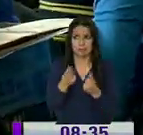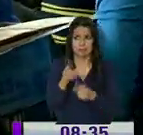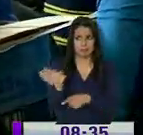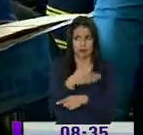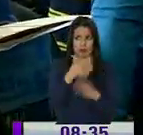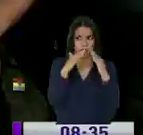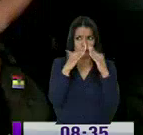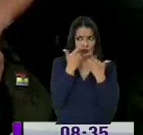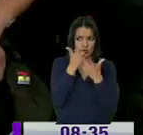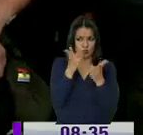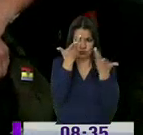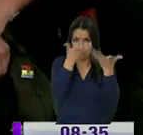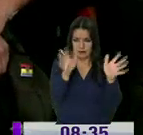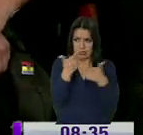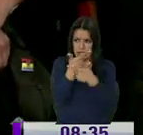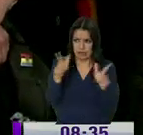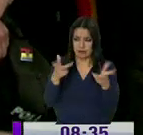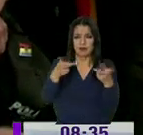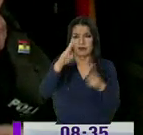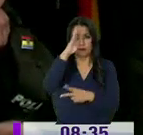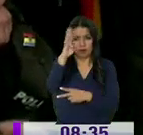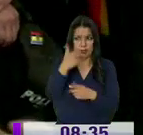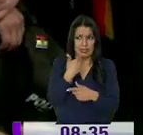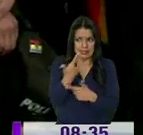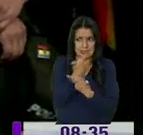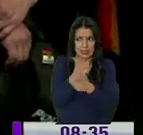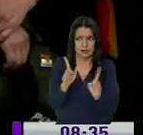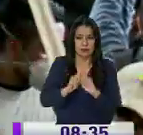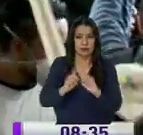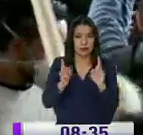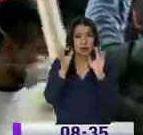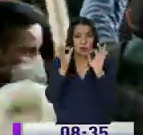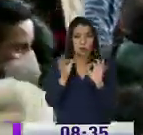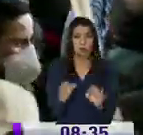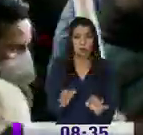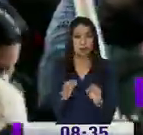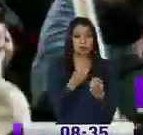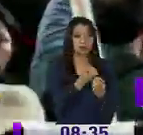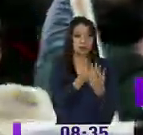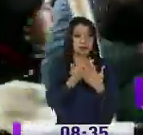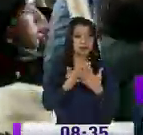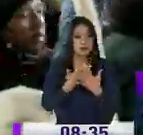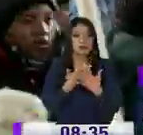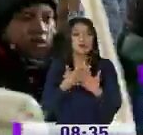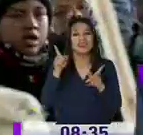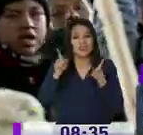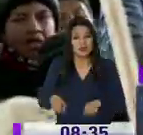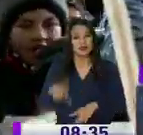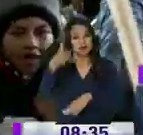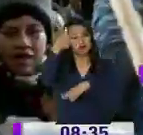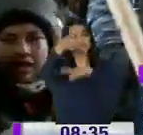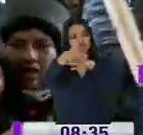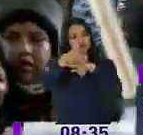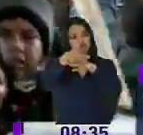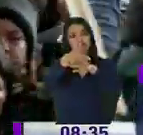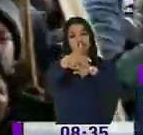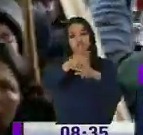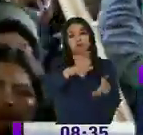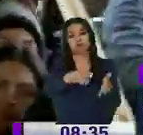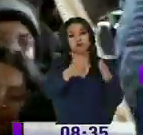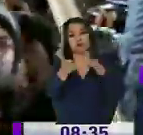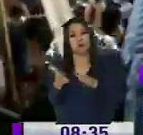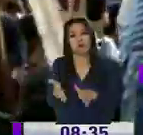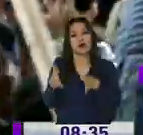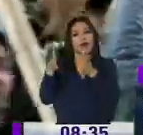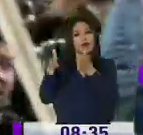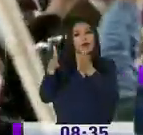Cultura, al igual que los policías, pero eso cambió. Al informarnos que teníamos que cubrir la llegada del cuerpo sin vida